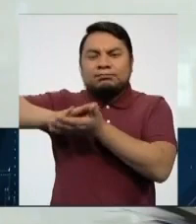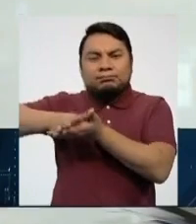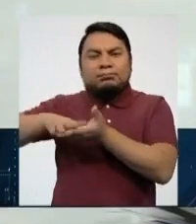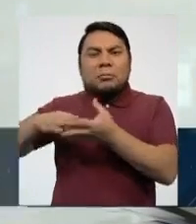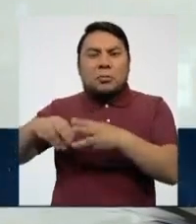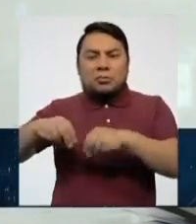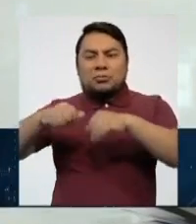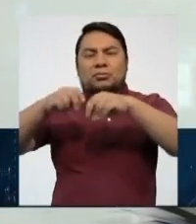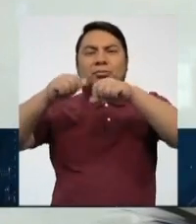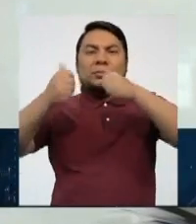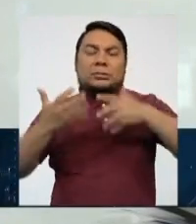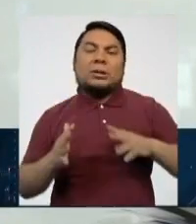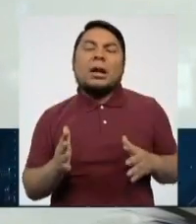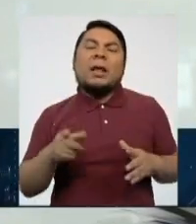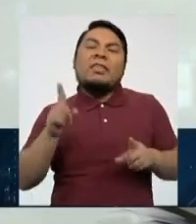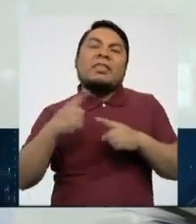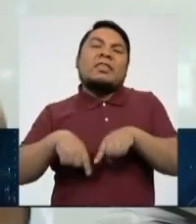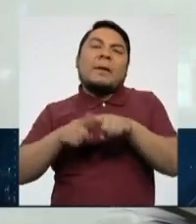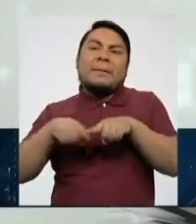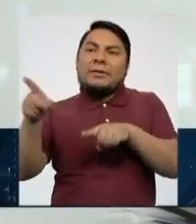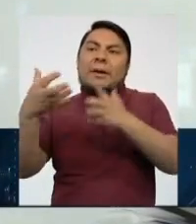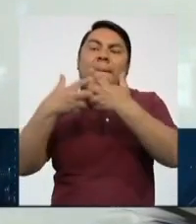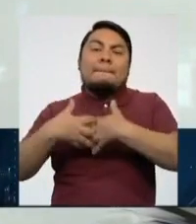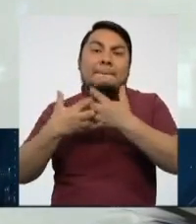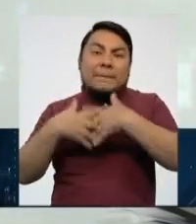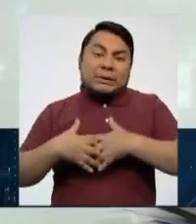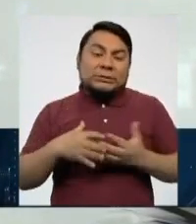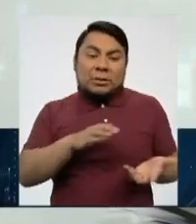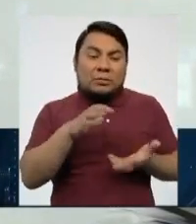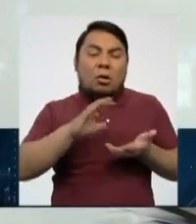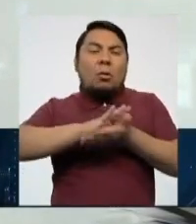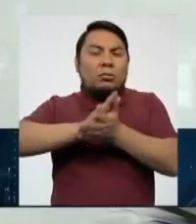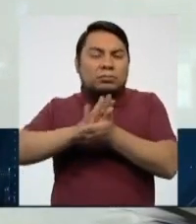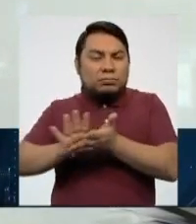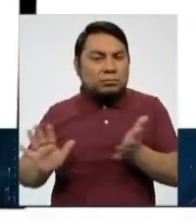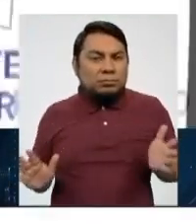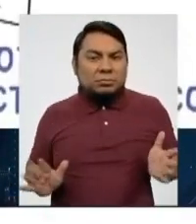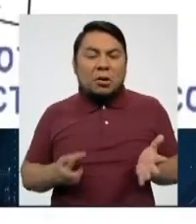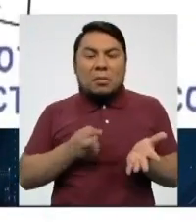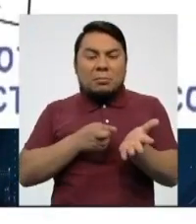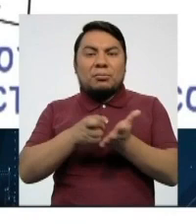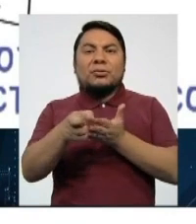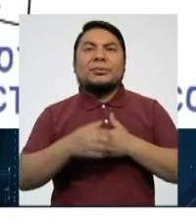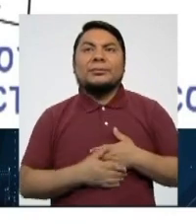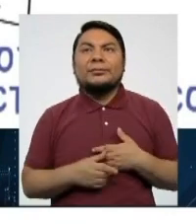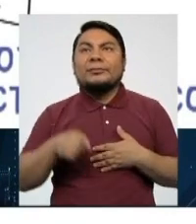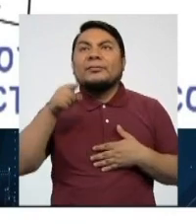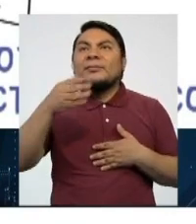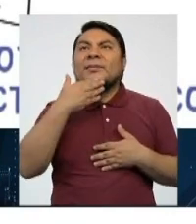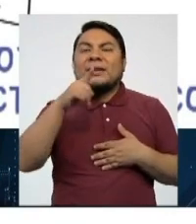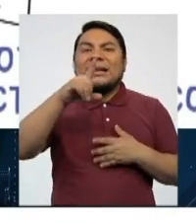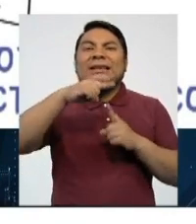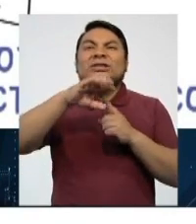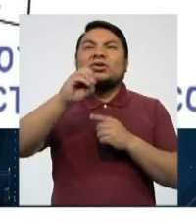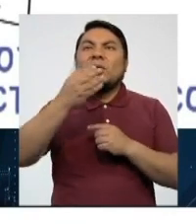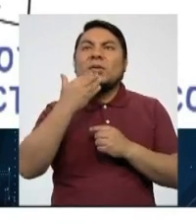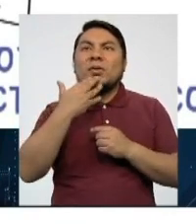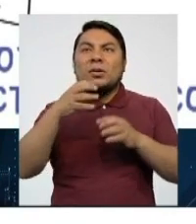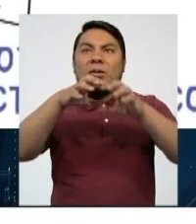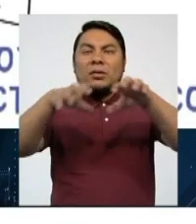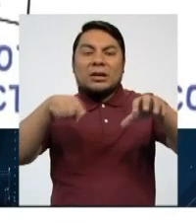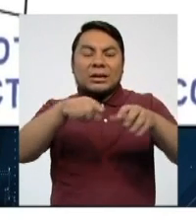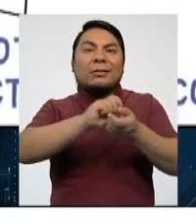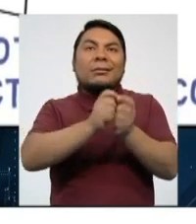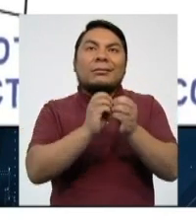ya cuestión de la empresa ir más allá, entregar ya el litio puro. El litio es empleado en la fabricación de